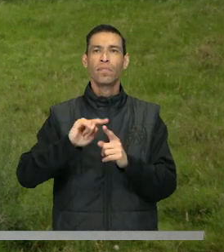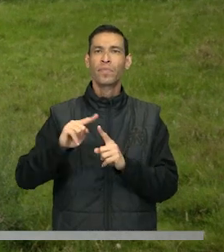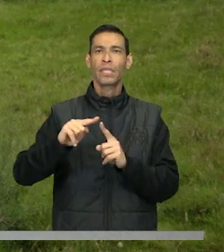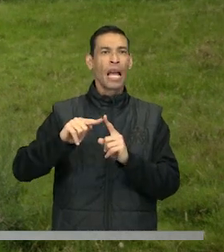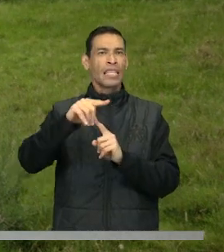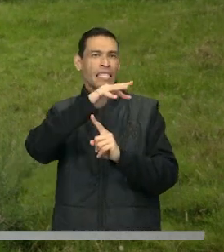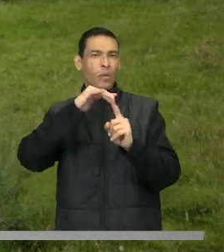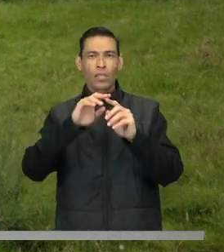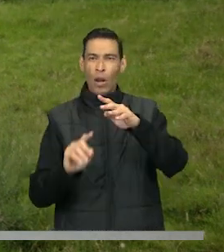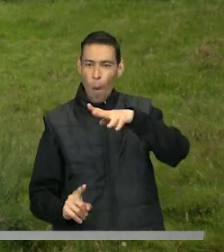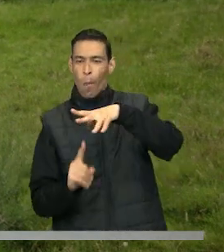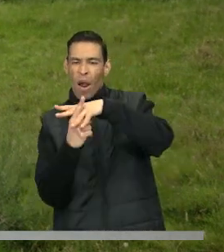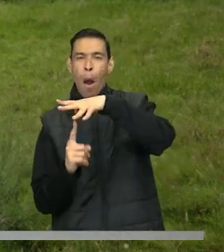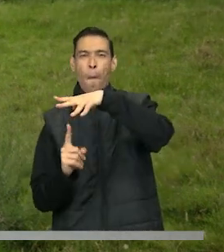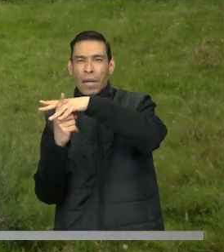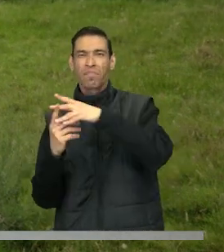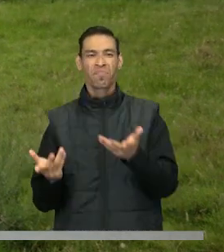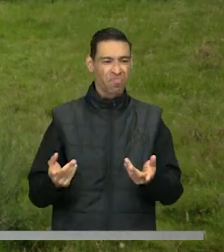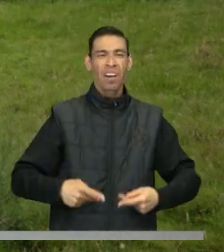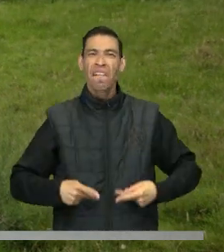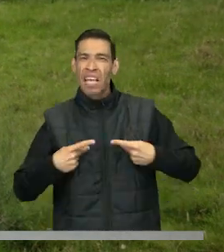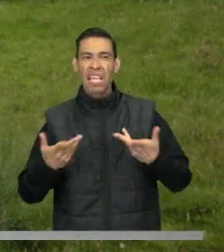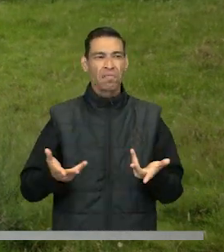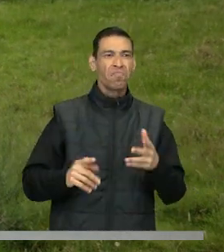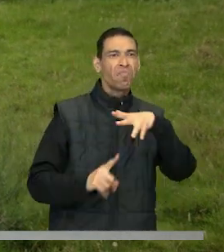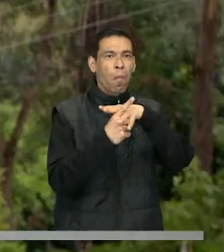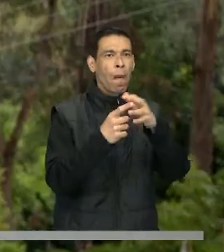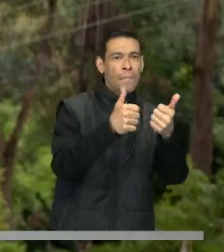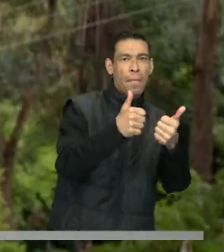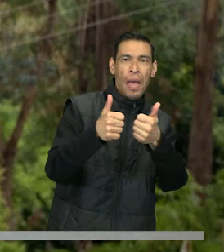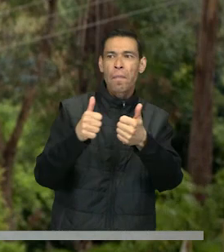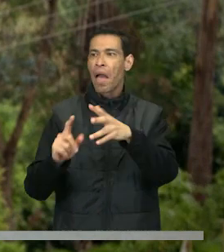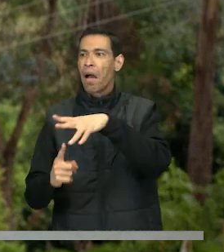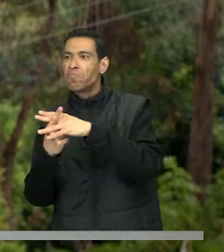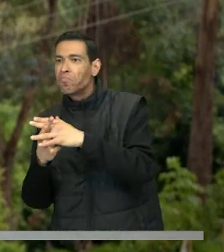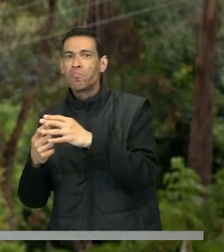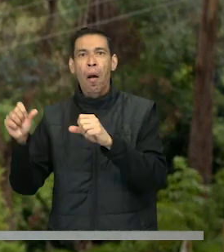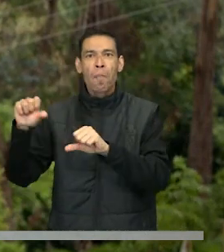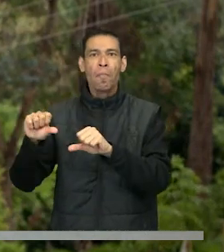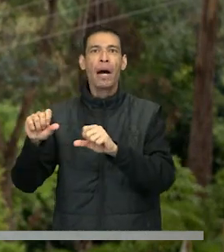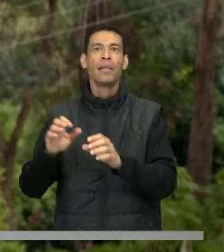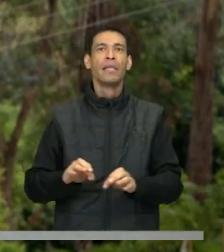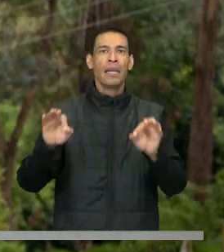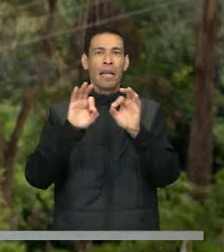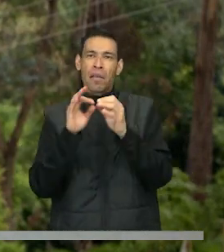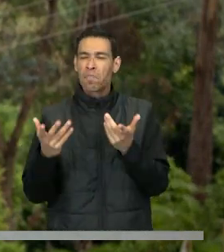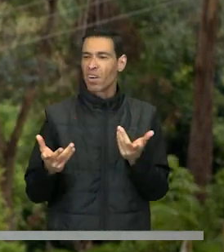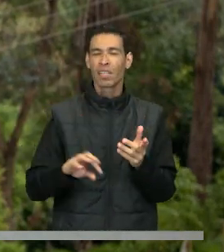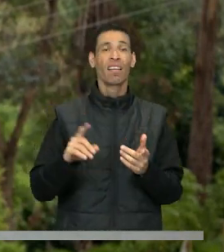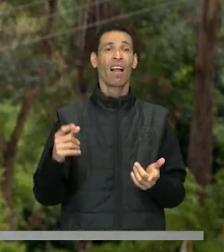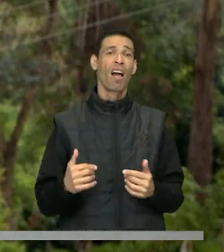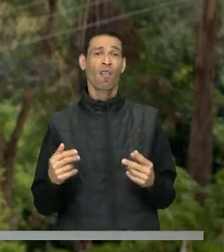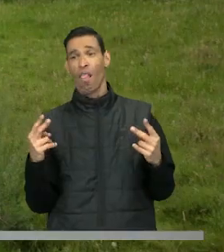han presentado dentro de la vida, cosas buenas, cosas malas, pues ya uno tiene que manejar un perfil bajito. No tiene uno por